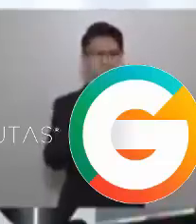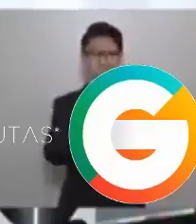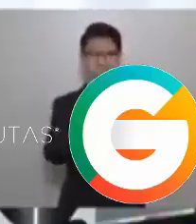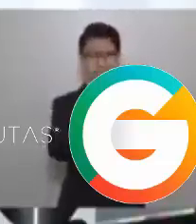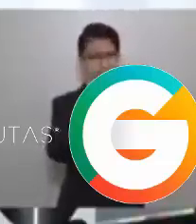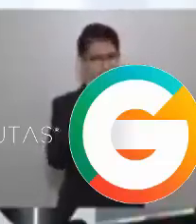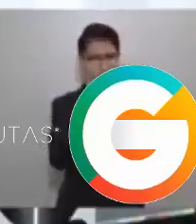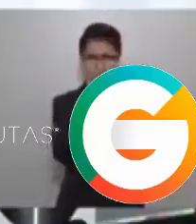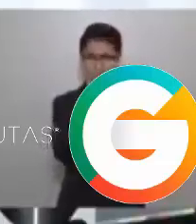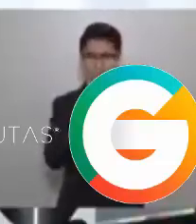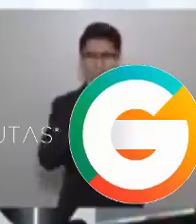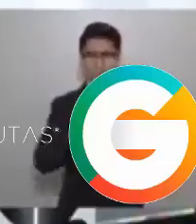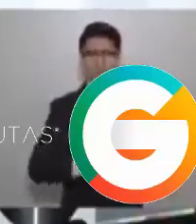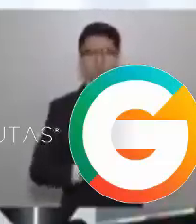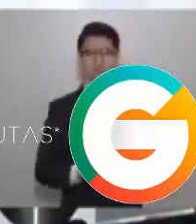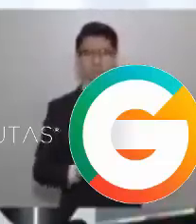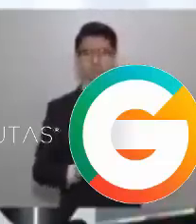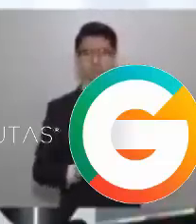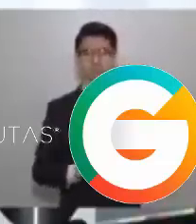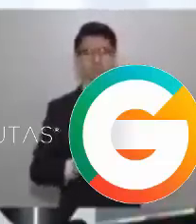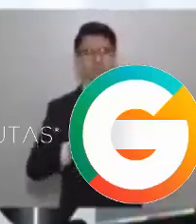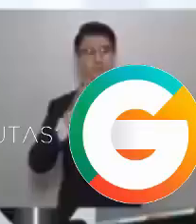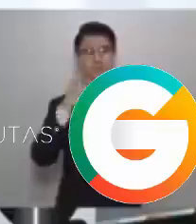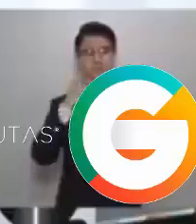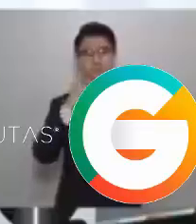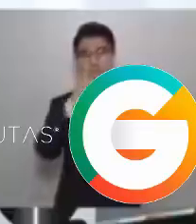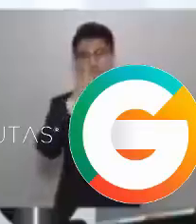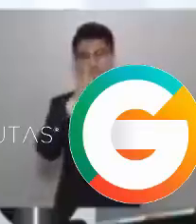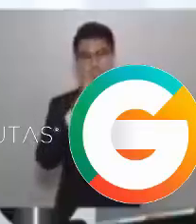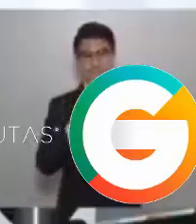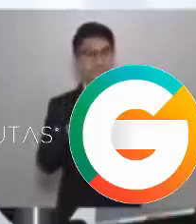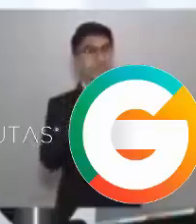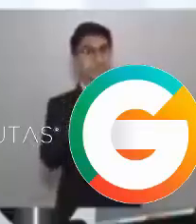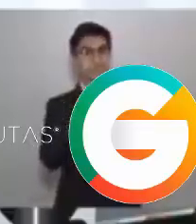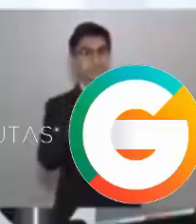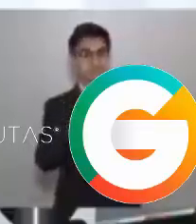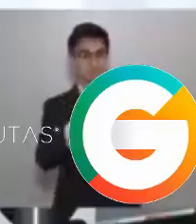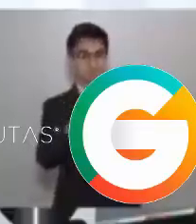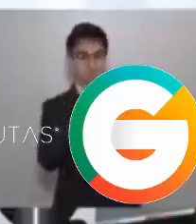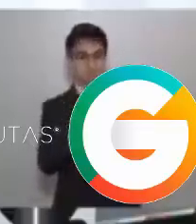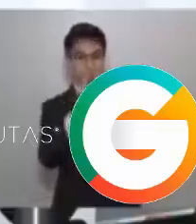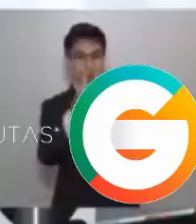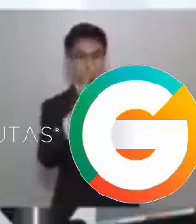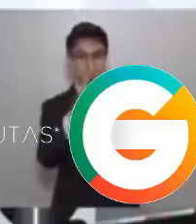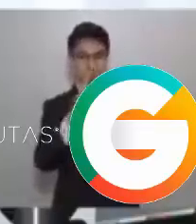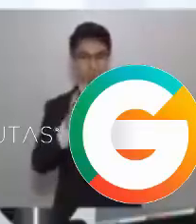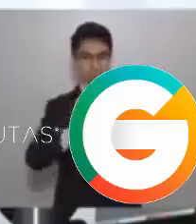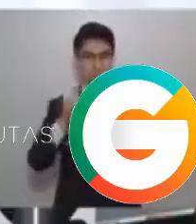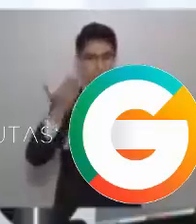Durante esta agresión mutua que ocurrió